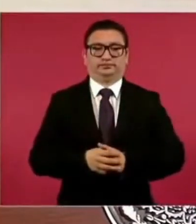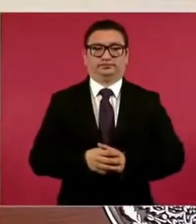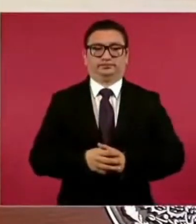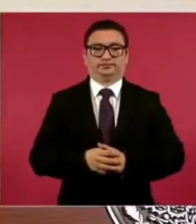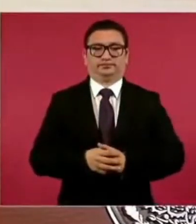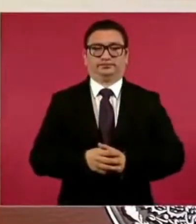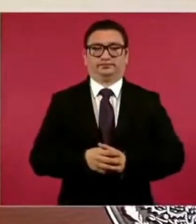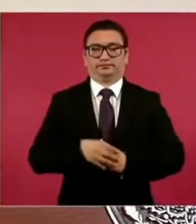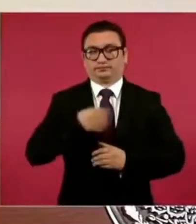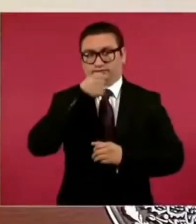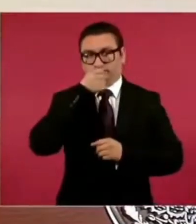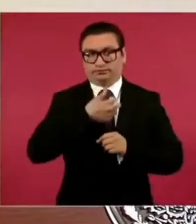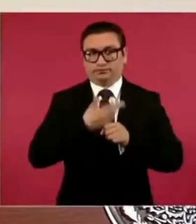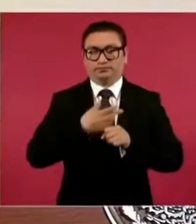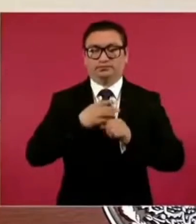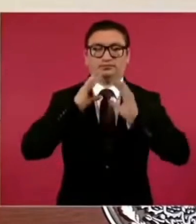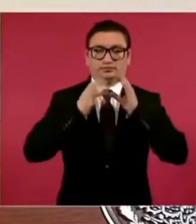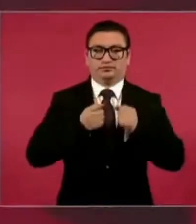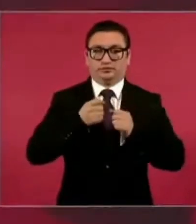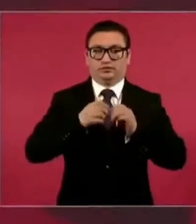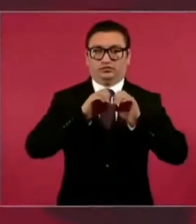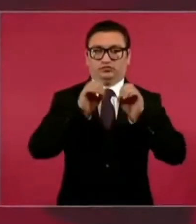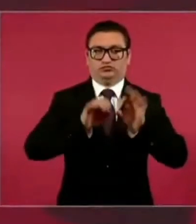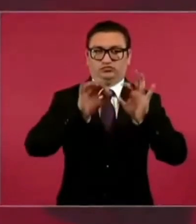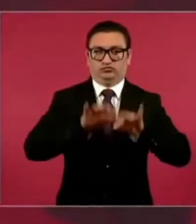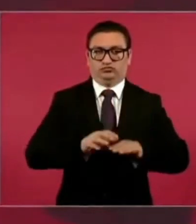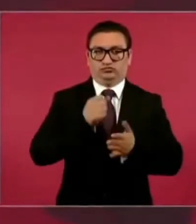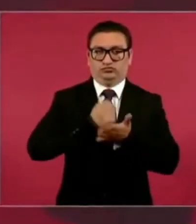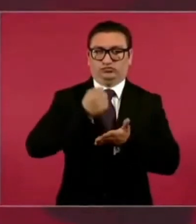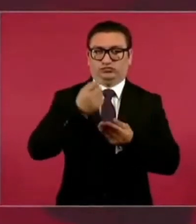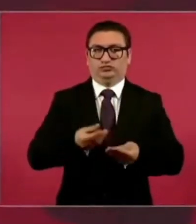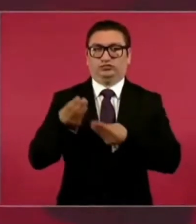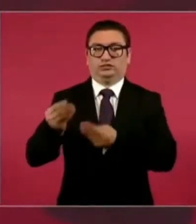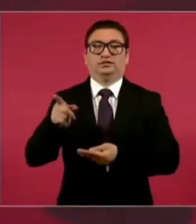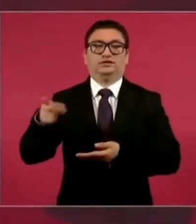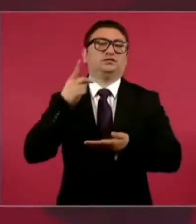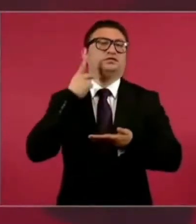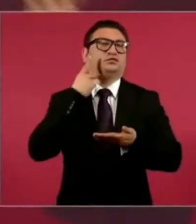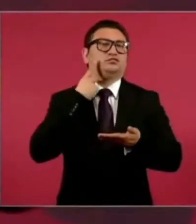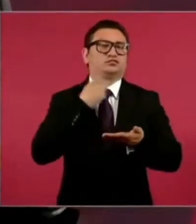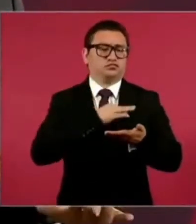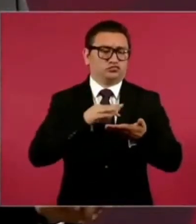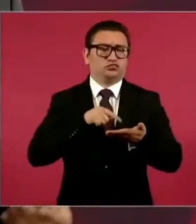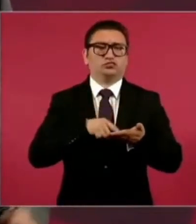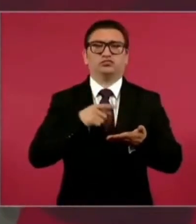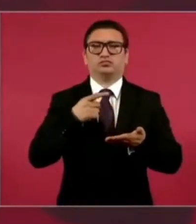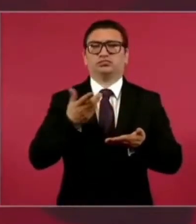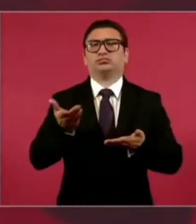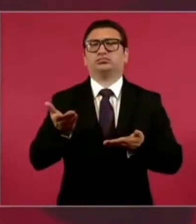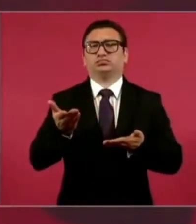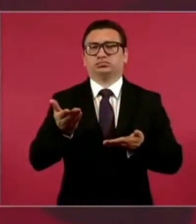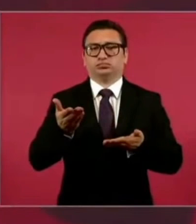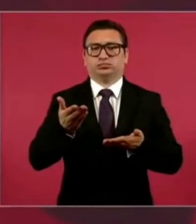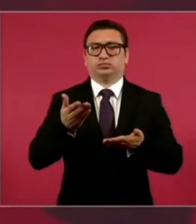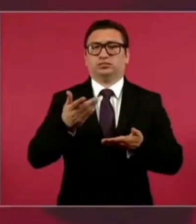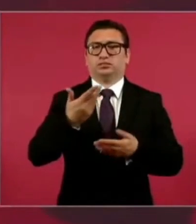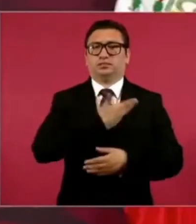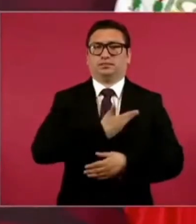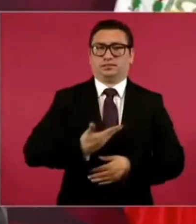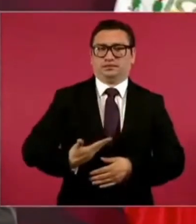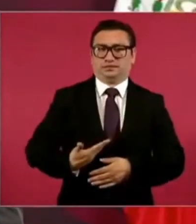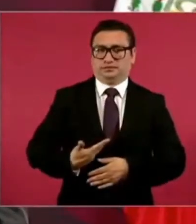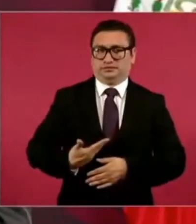Hacienda, con un oficio de autorización, y ese diputado podía ir con un presidente